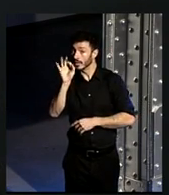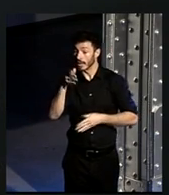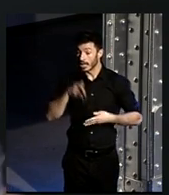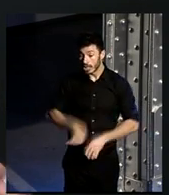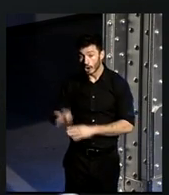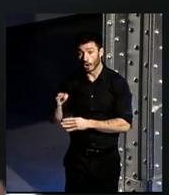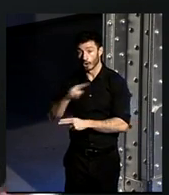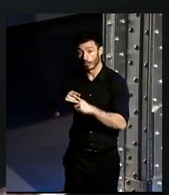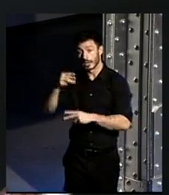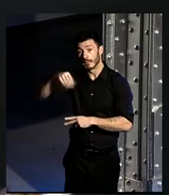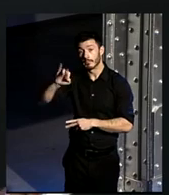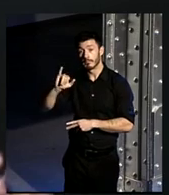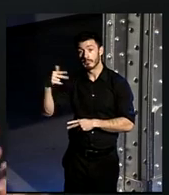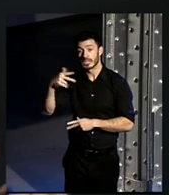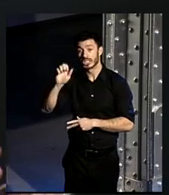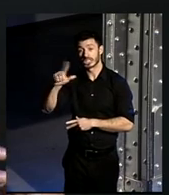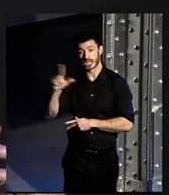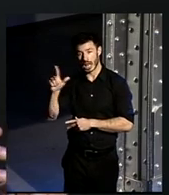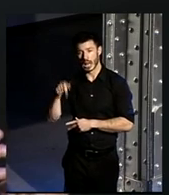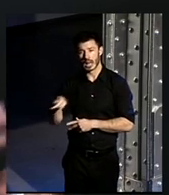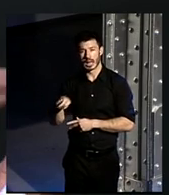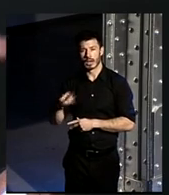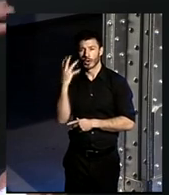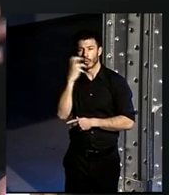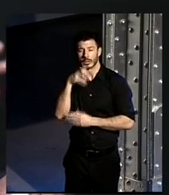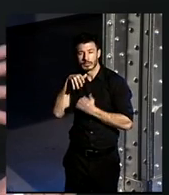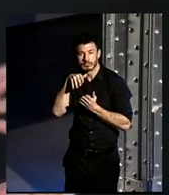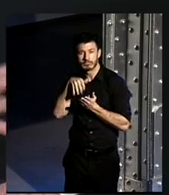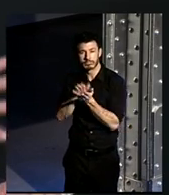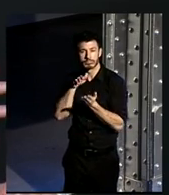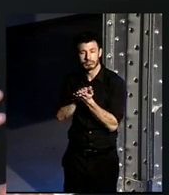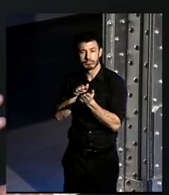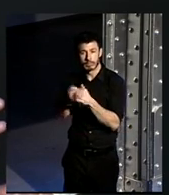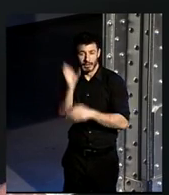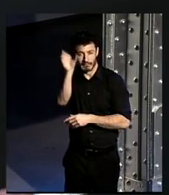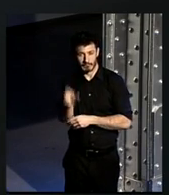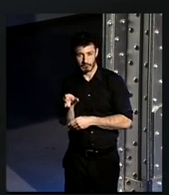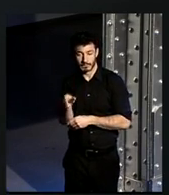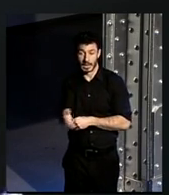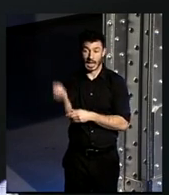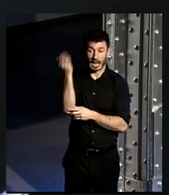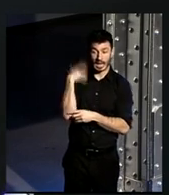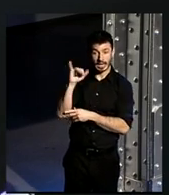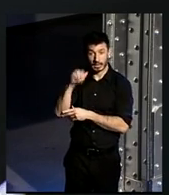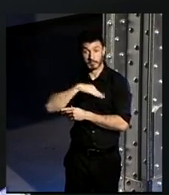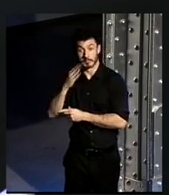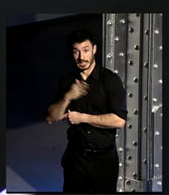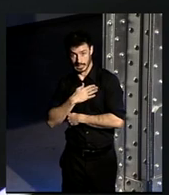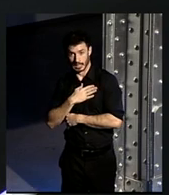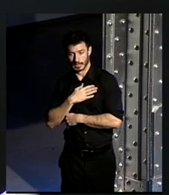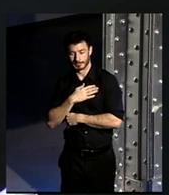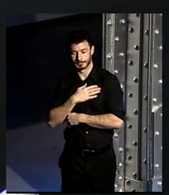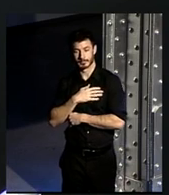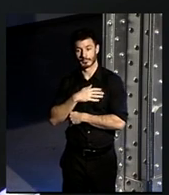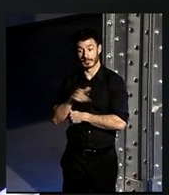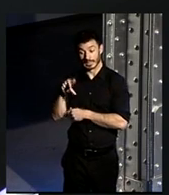tuvo publicar unos cuentos en un volumen, Ayer y Mañana, él modificó otra